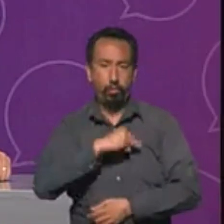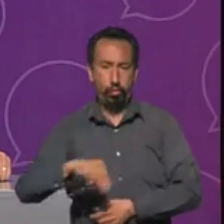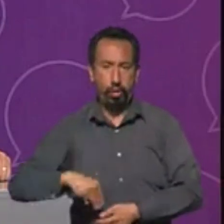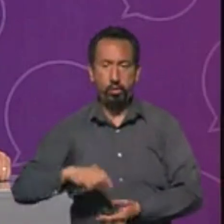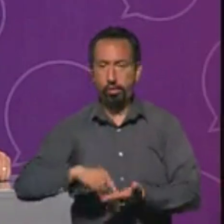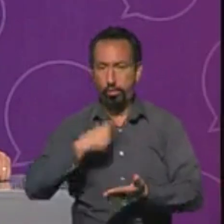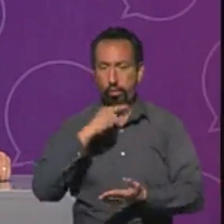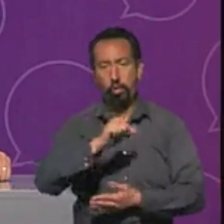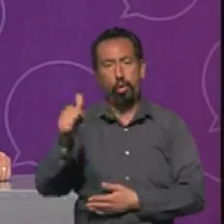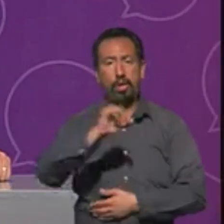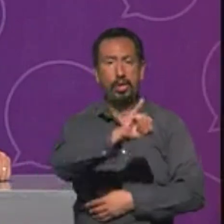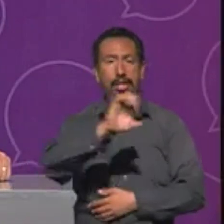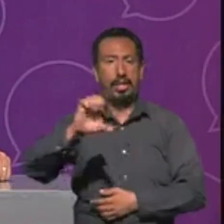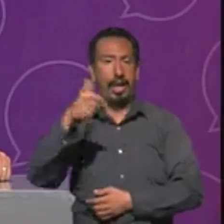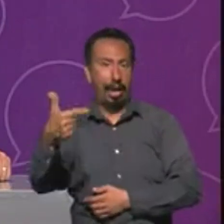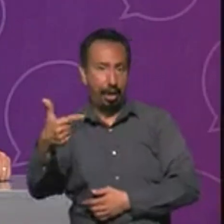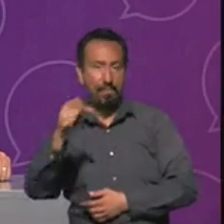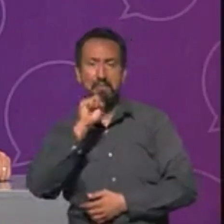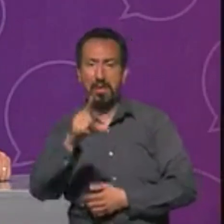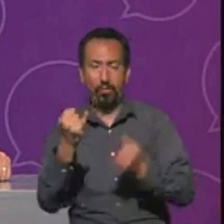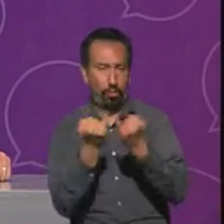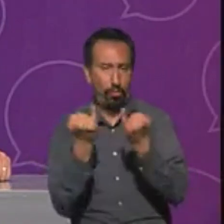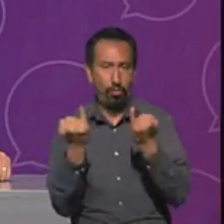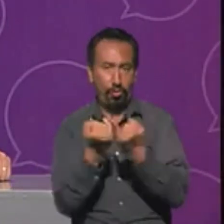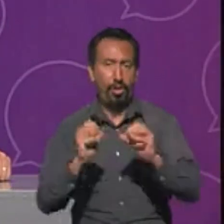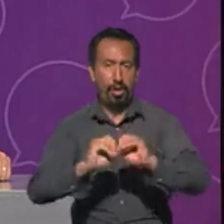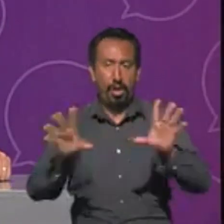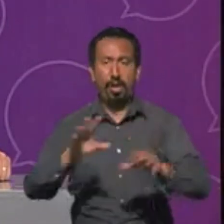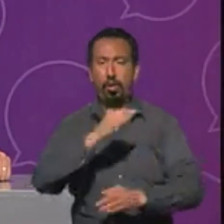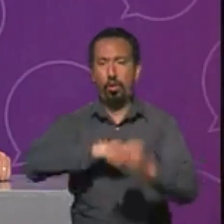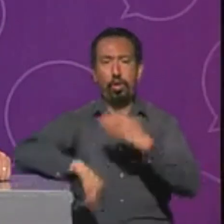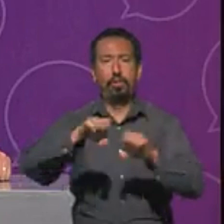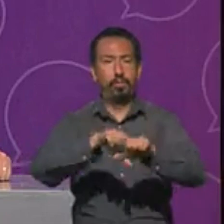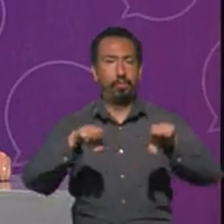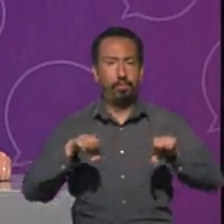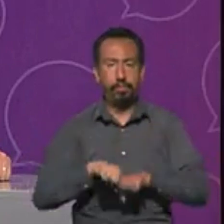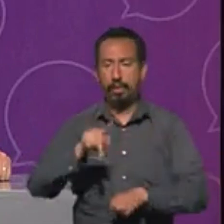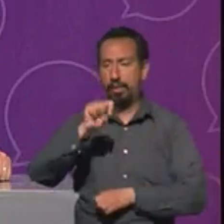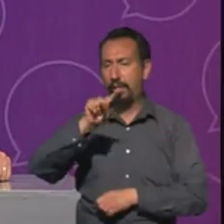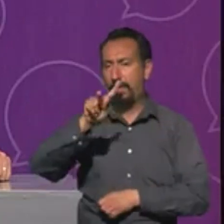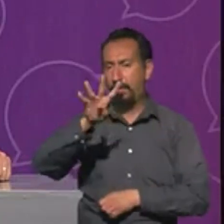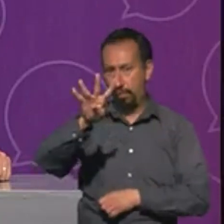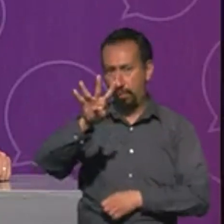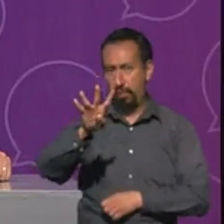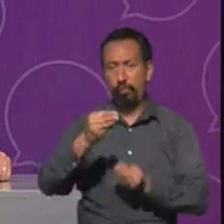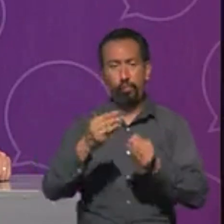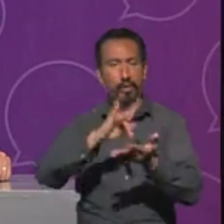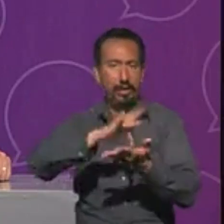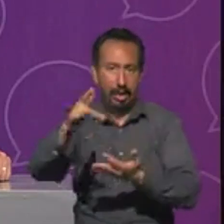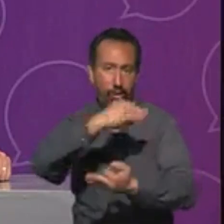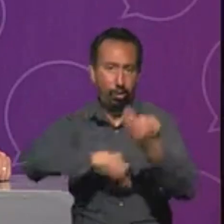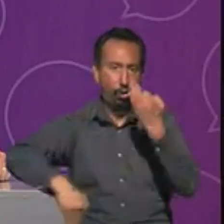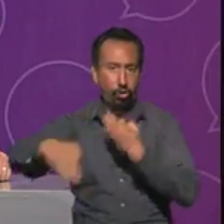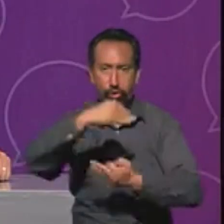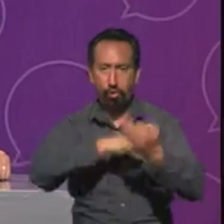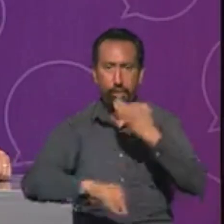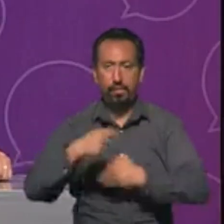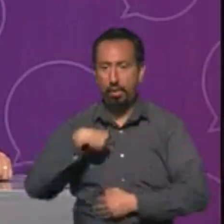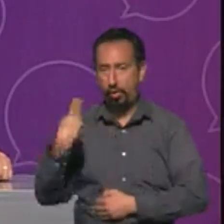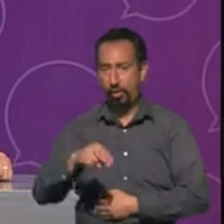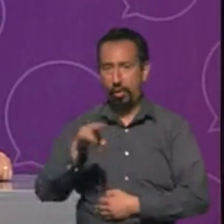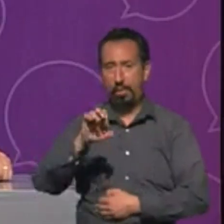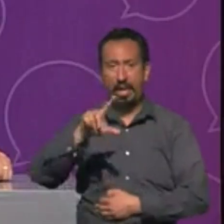al instituto electoral del Estado de Guanajuato y por supuesto al equipo de producción de tv4 Muchas gracias por acompañarnos mi nombre